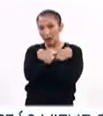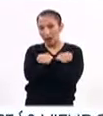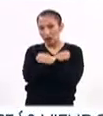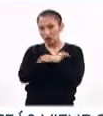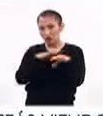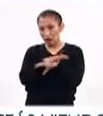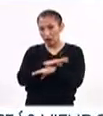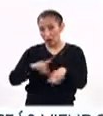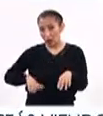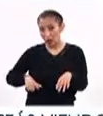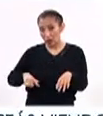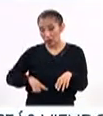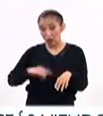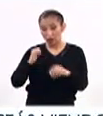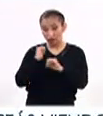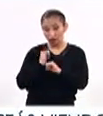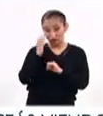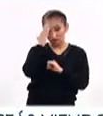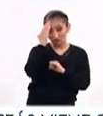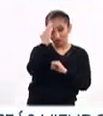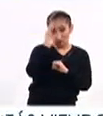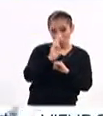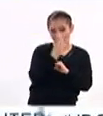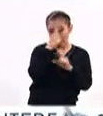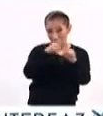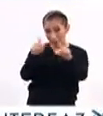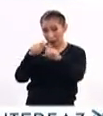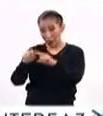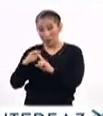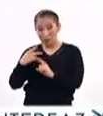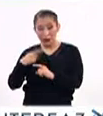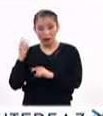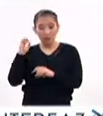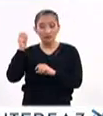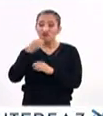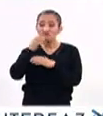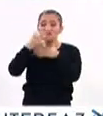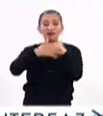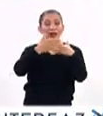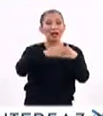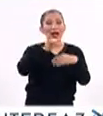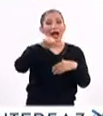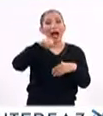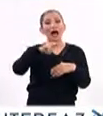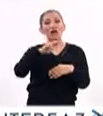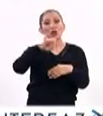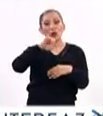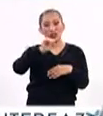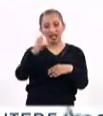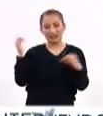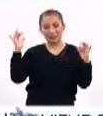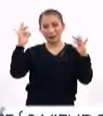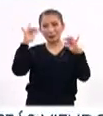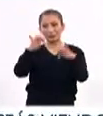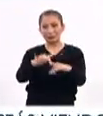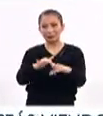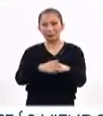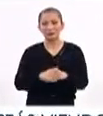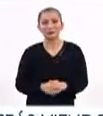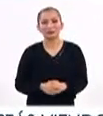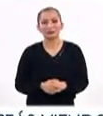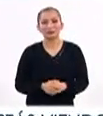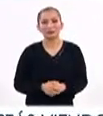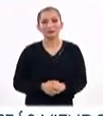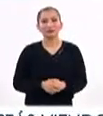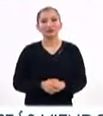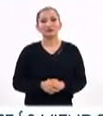gobierno federal? Autoridades universitarias y especialistas fueron convocados por la Asociación Nacional de Universidades e Instituciones de